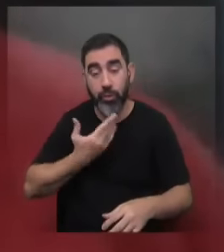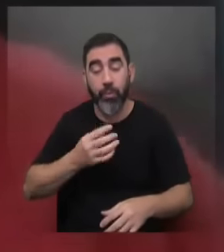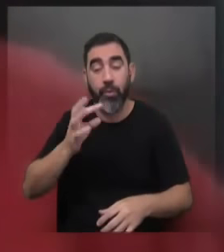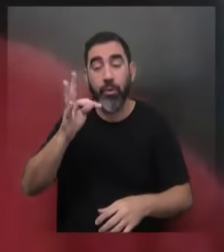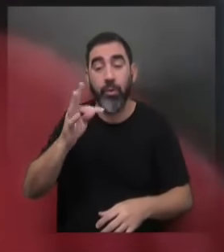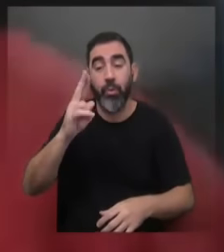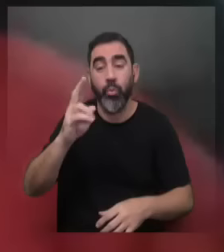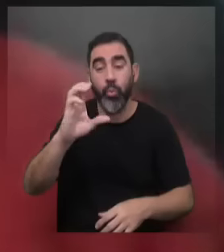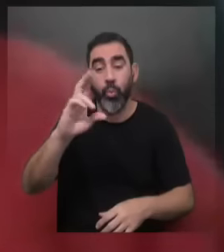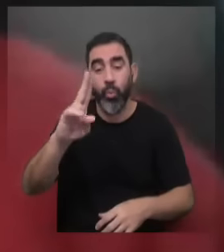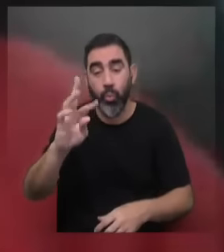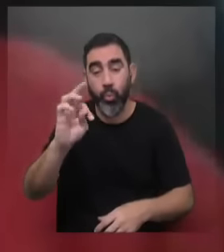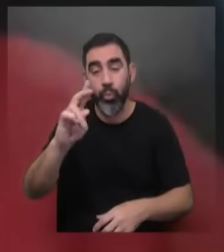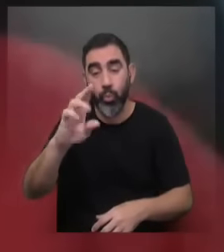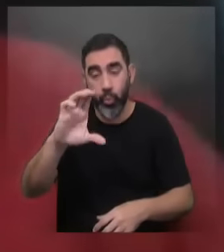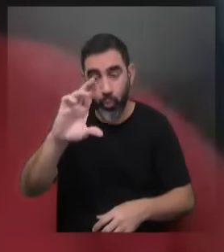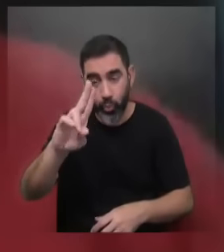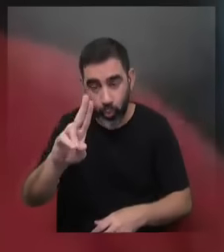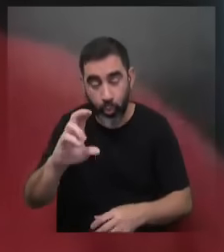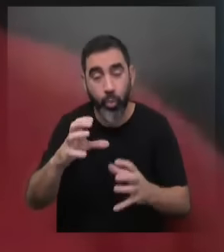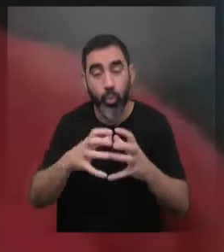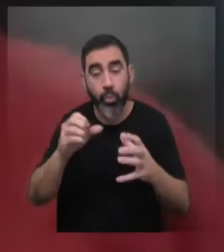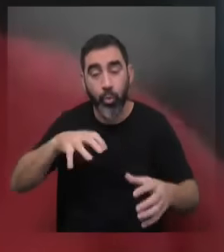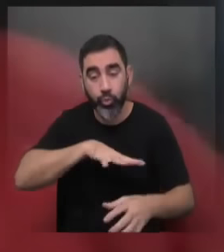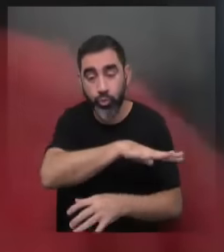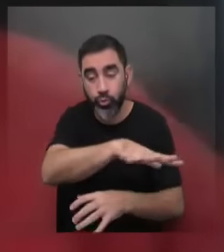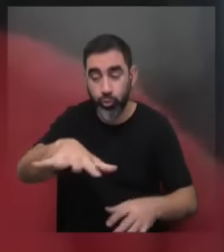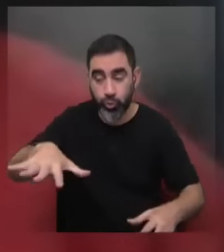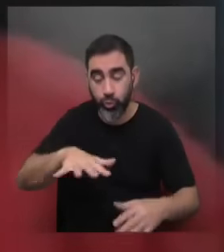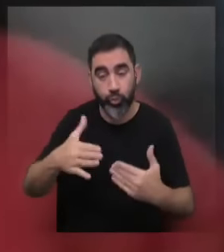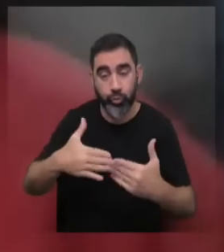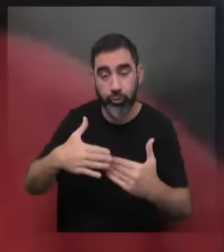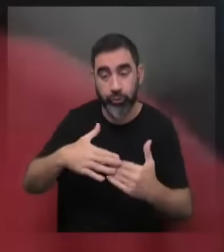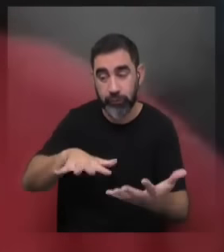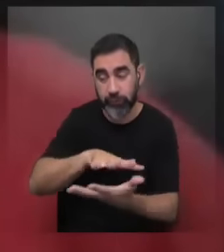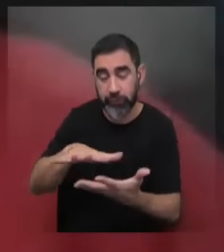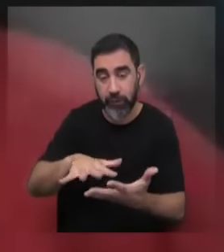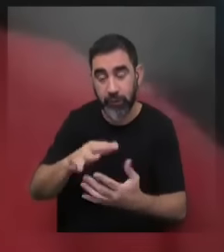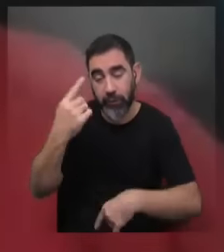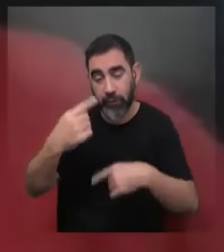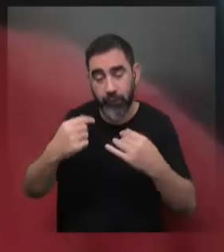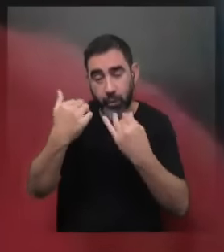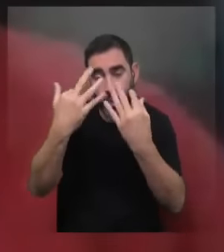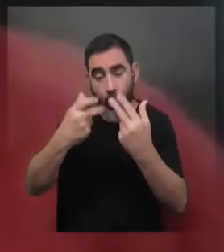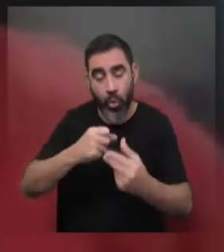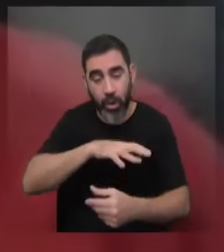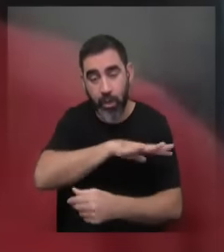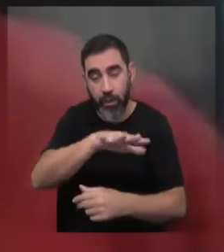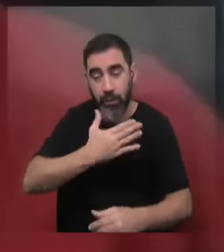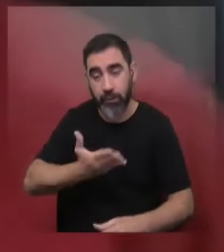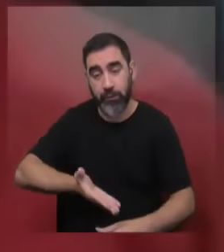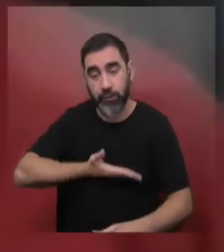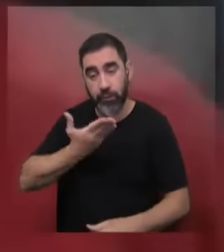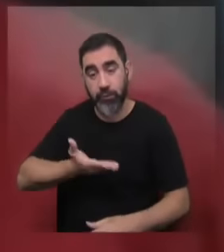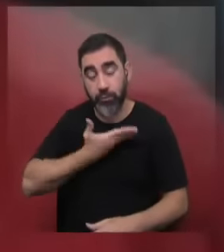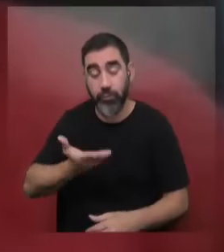tucu que son el movimiento social de la zona este por diferentes organizaciones y